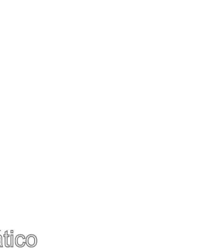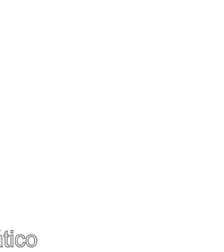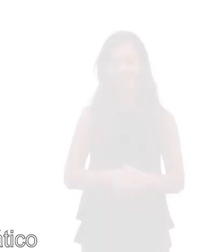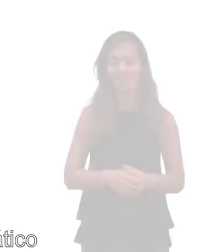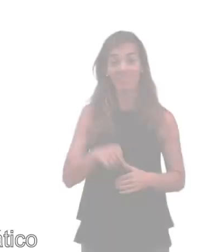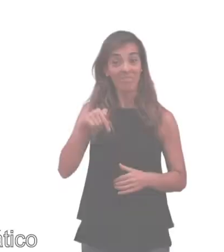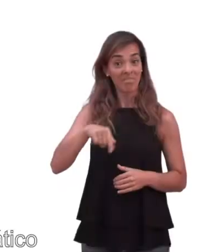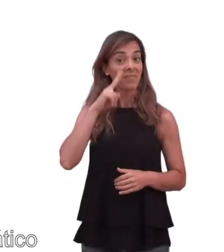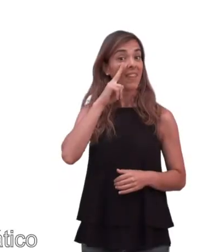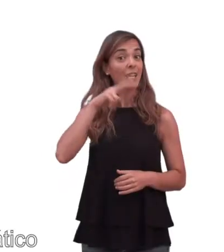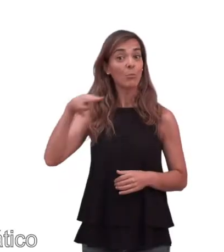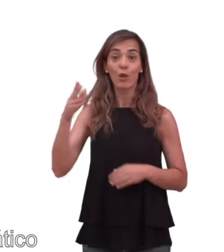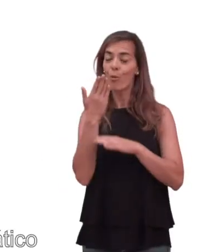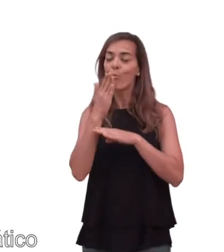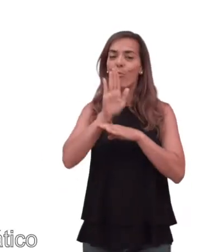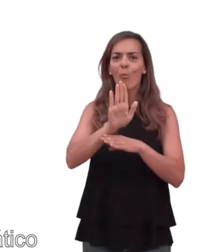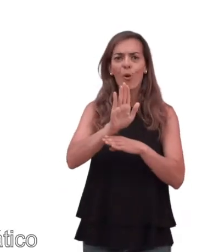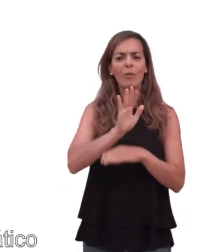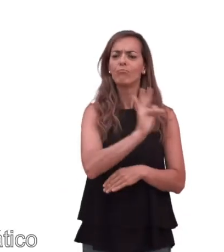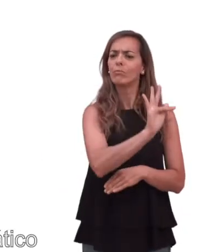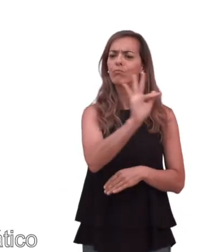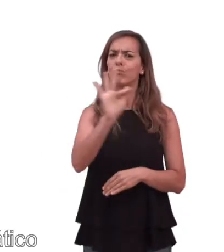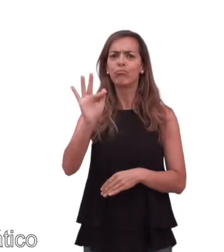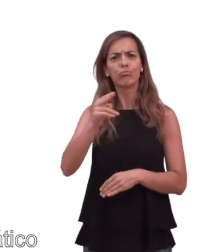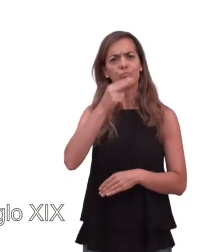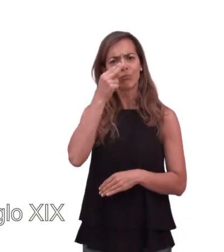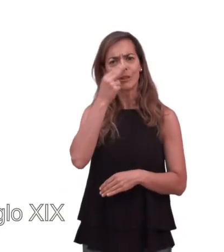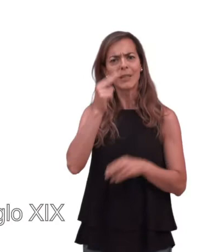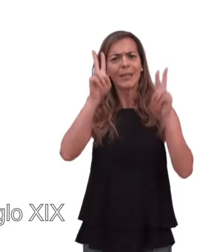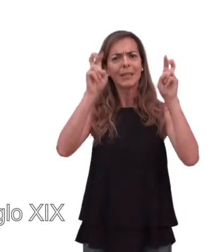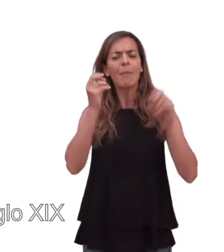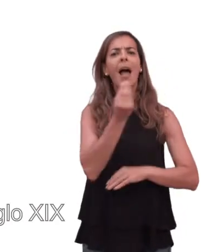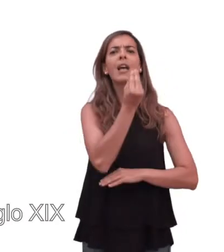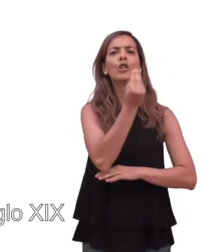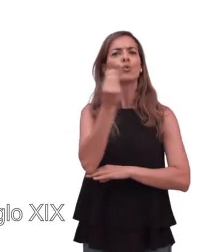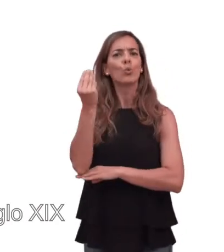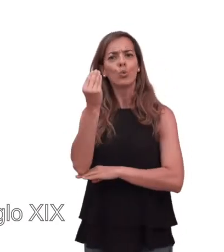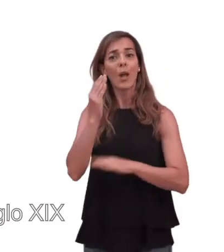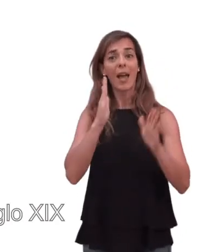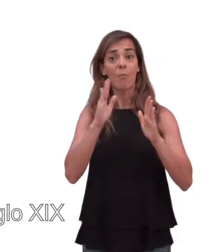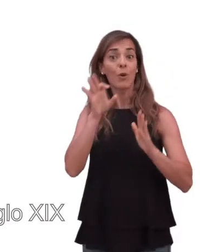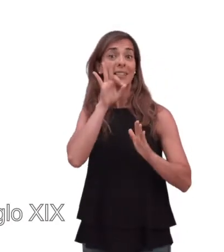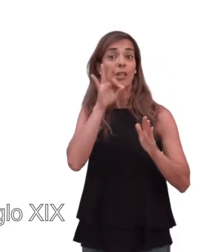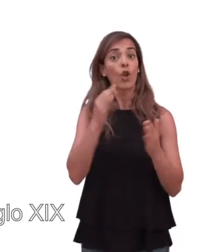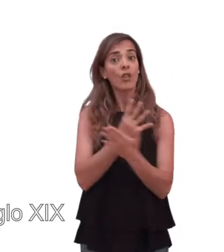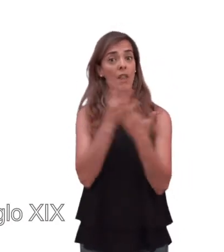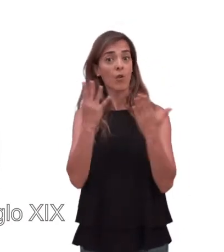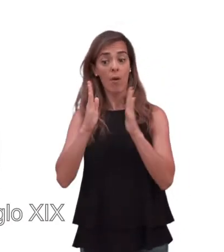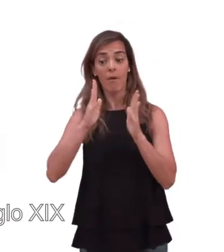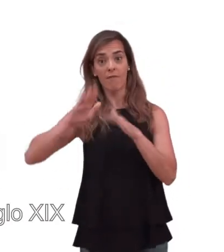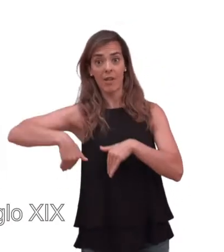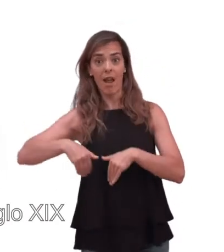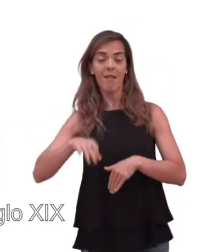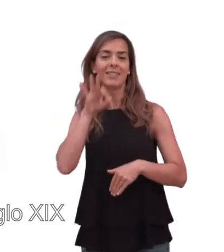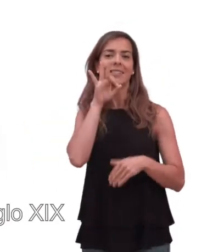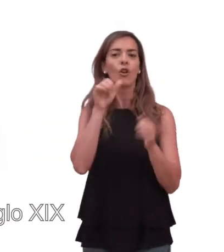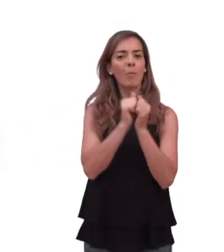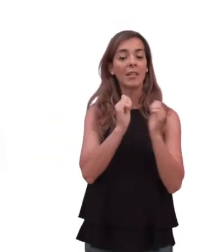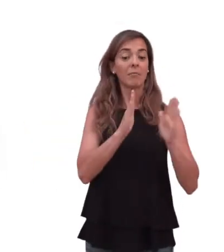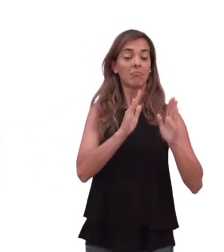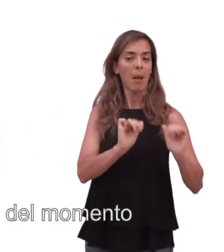La exposición propone un estimulante recorrido temático por la escultura de finales del siglo XIX y principios del